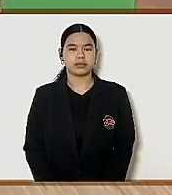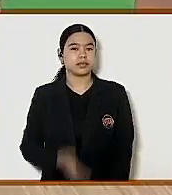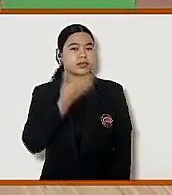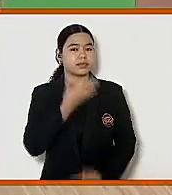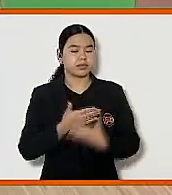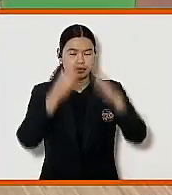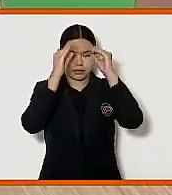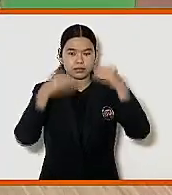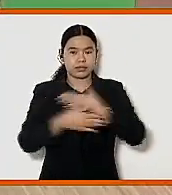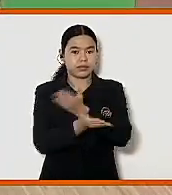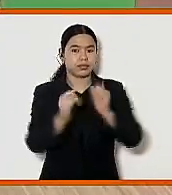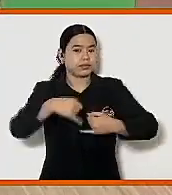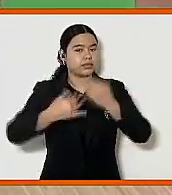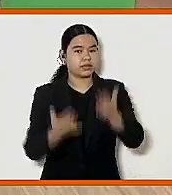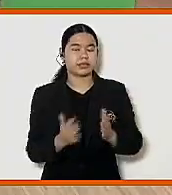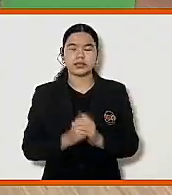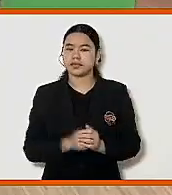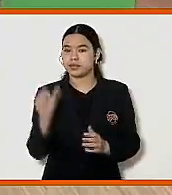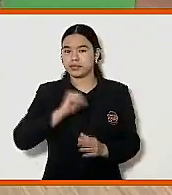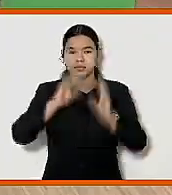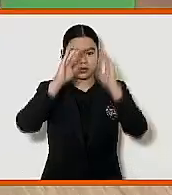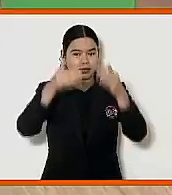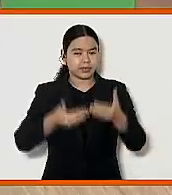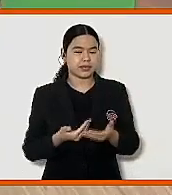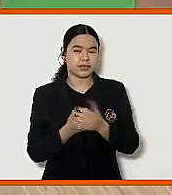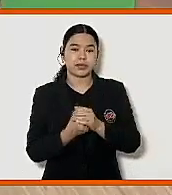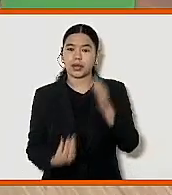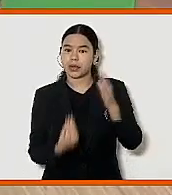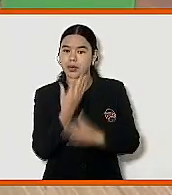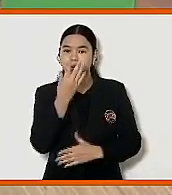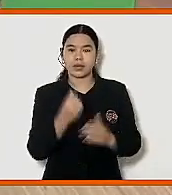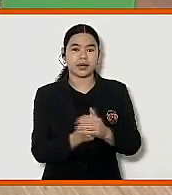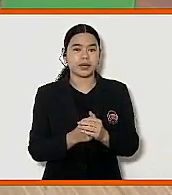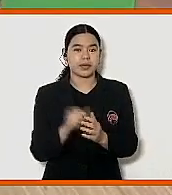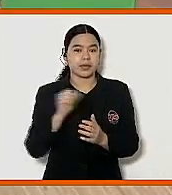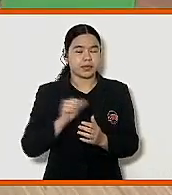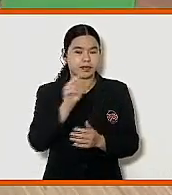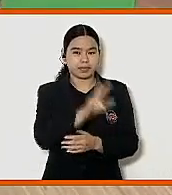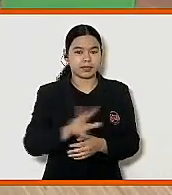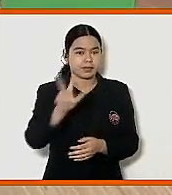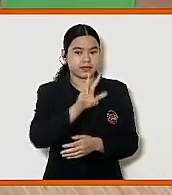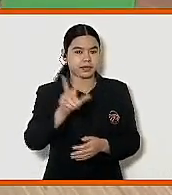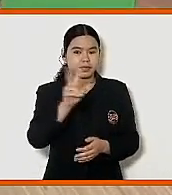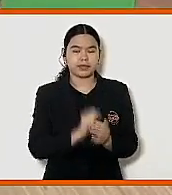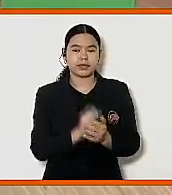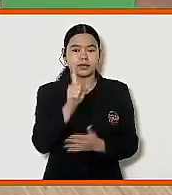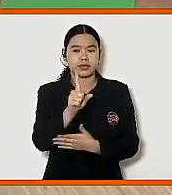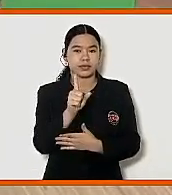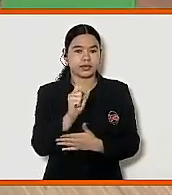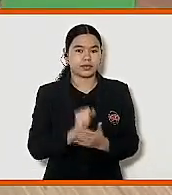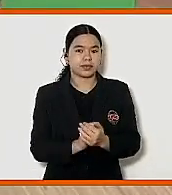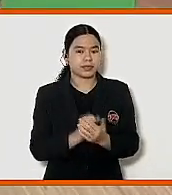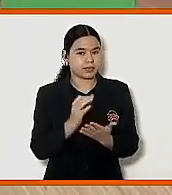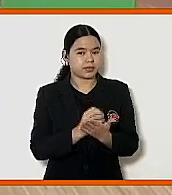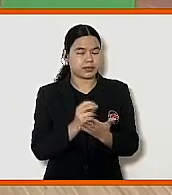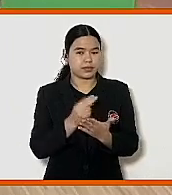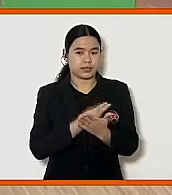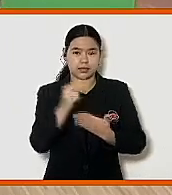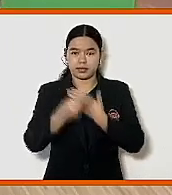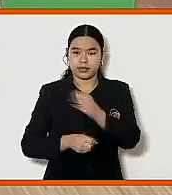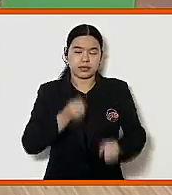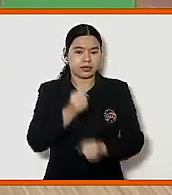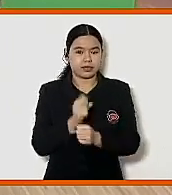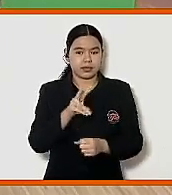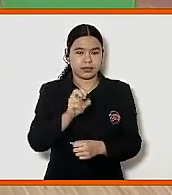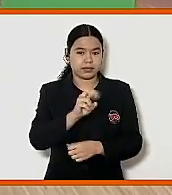Muy buenas noches, mis queridos jugadores. Le damos la bienvenida a un nuevo más el día de hoy, martes 1 de noviembre del año 2022, cuando